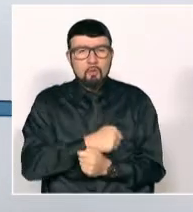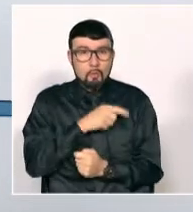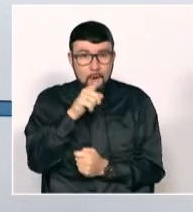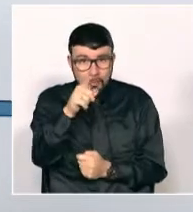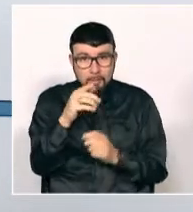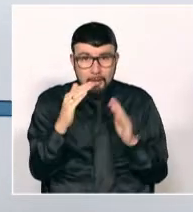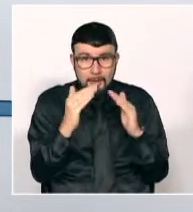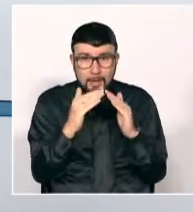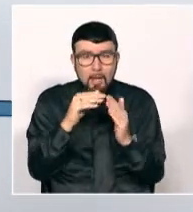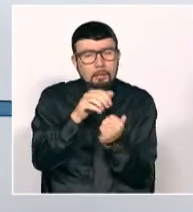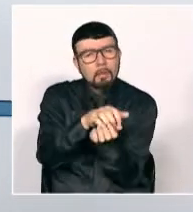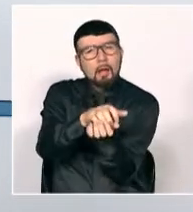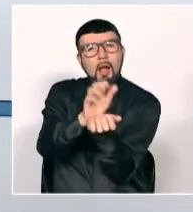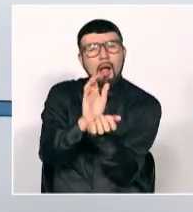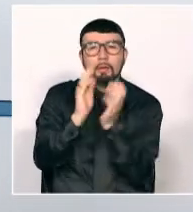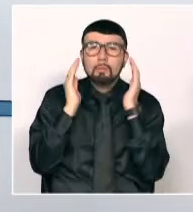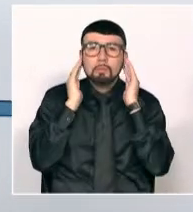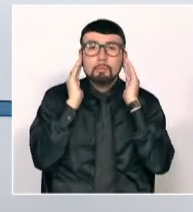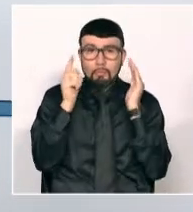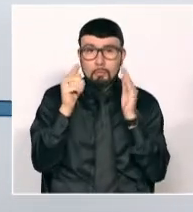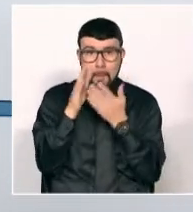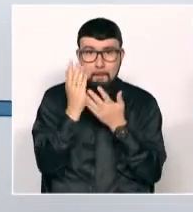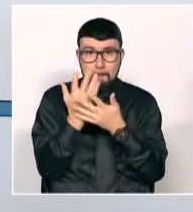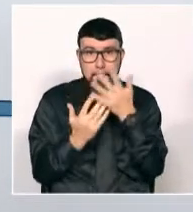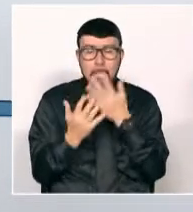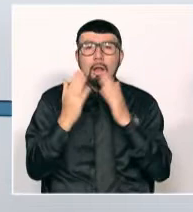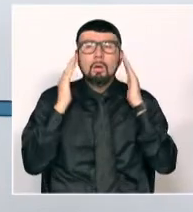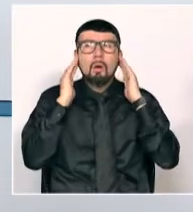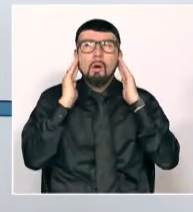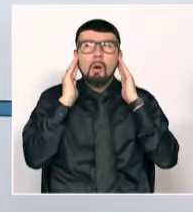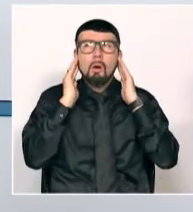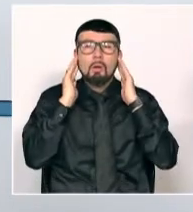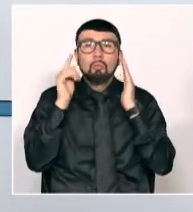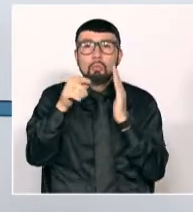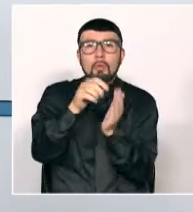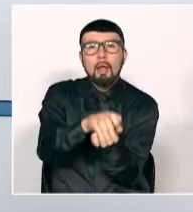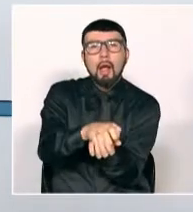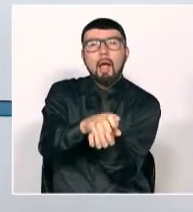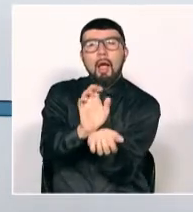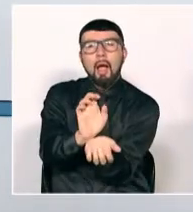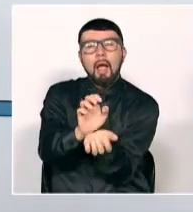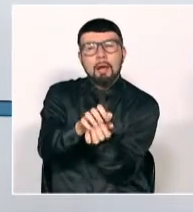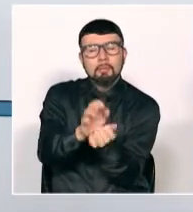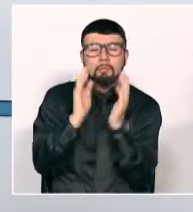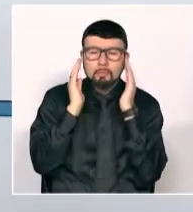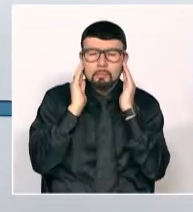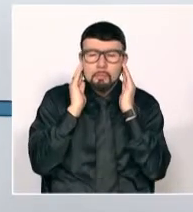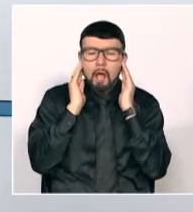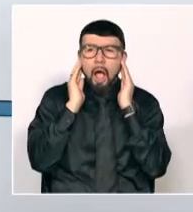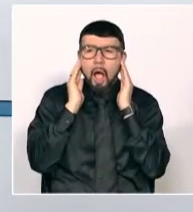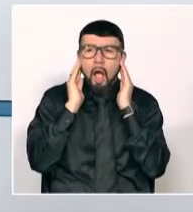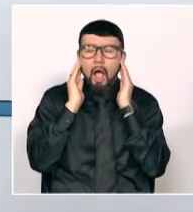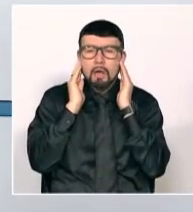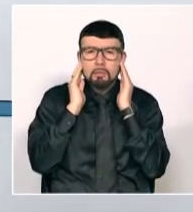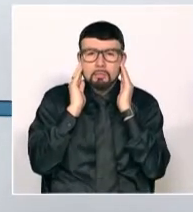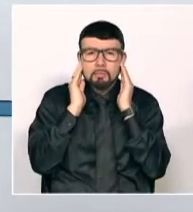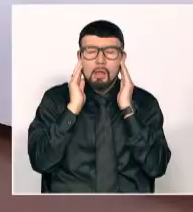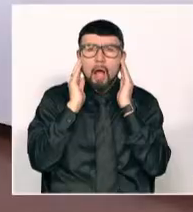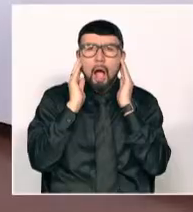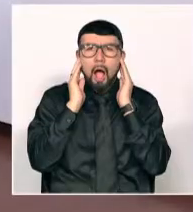boca, posicionando sus manos en esta posición, para que más o menos sientan cómo está esto ahí y si de pronto sienten